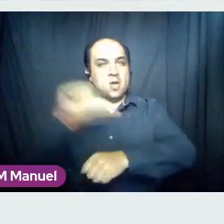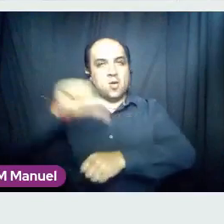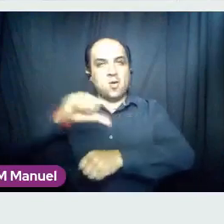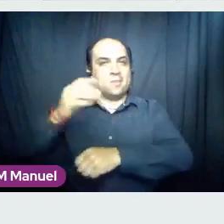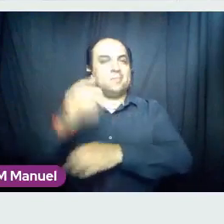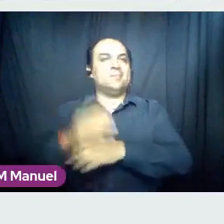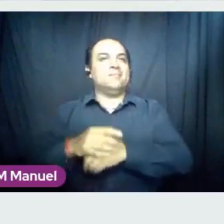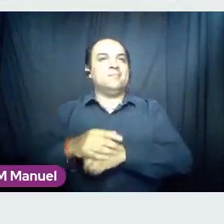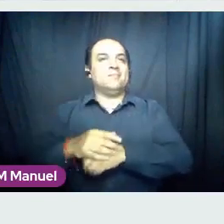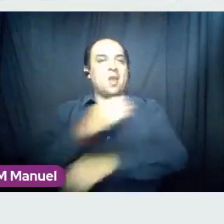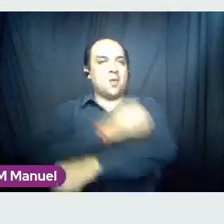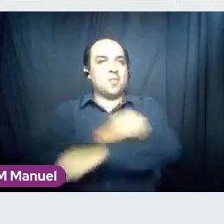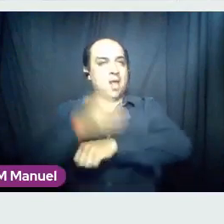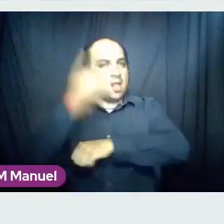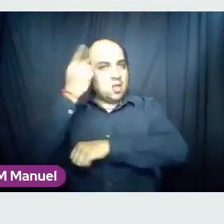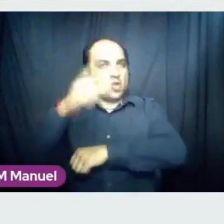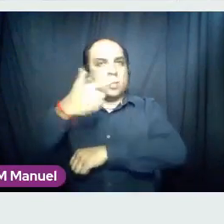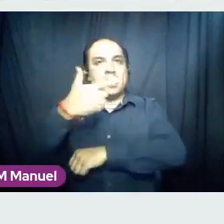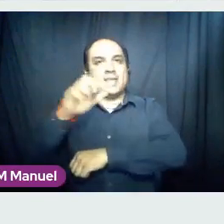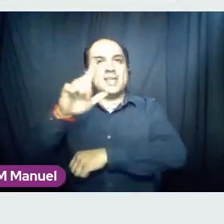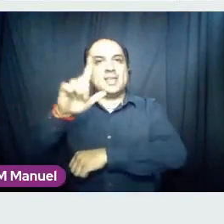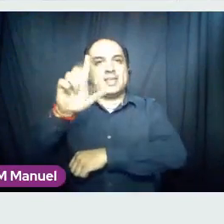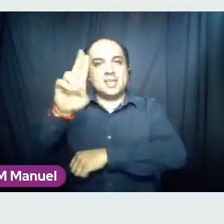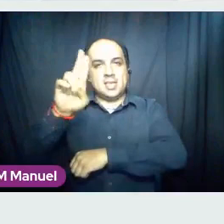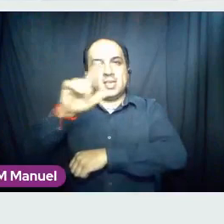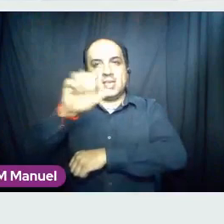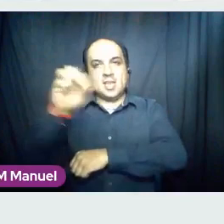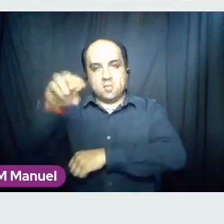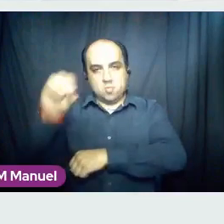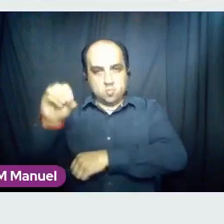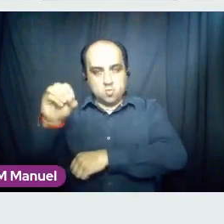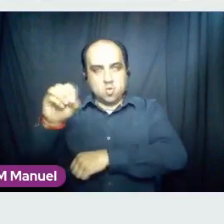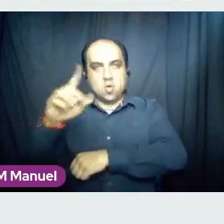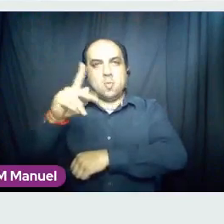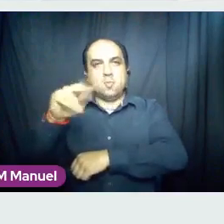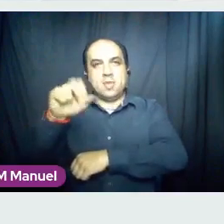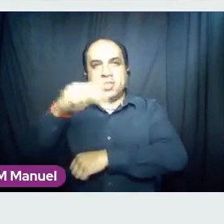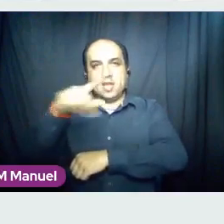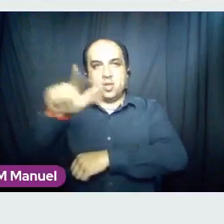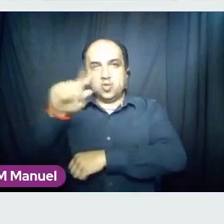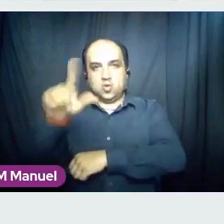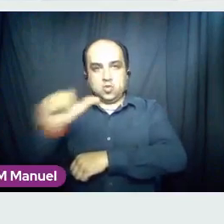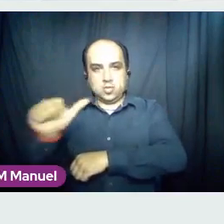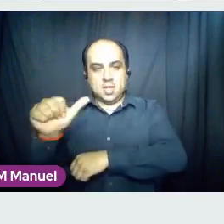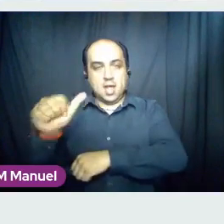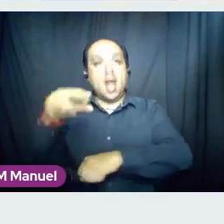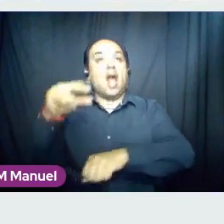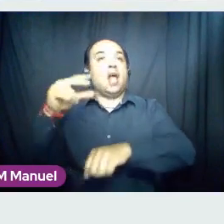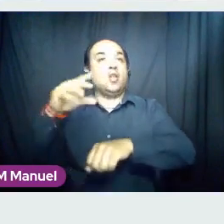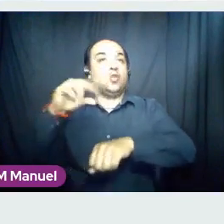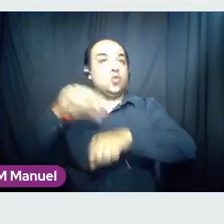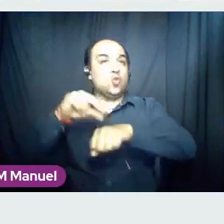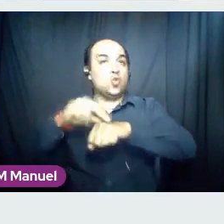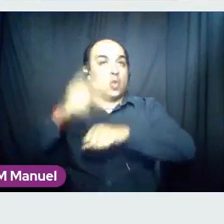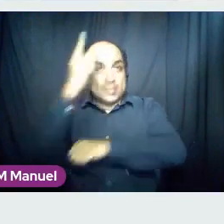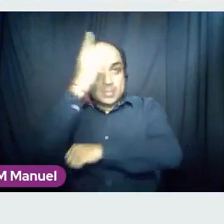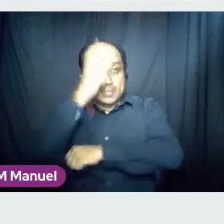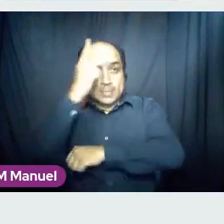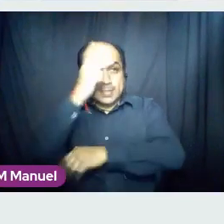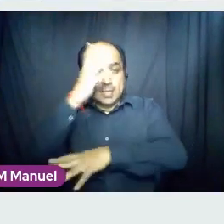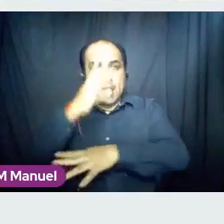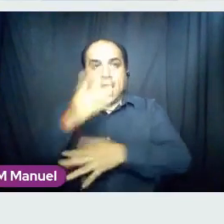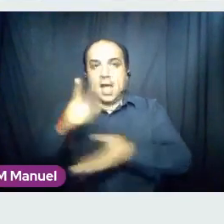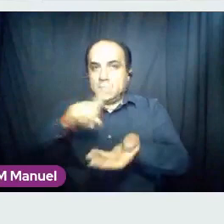el doctor Guillermo Peñalosa Solano, que es médico psiquiatra en los servicios de atención psiquiátrica de la